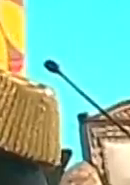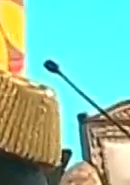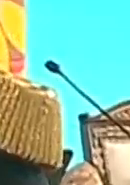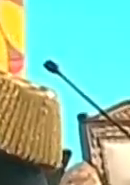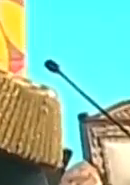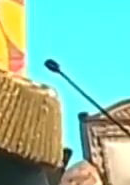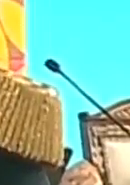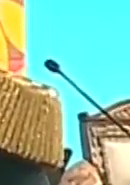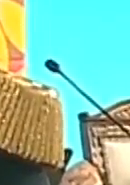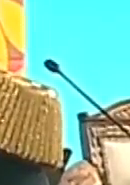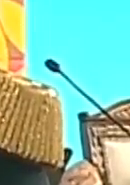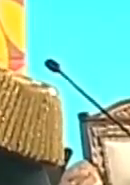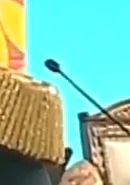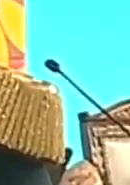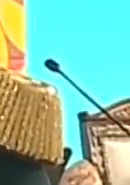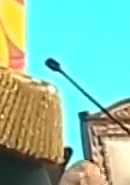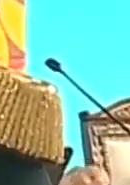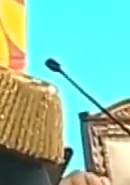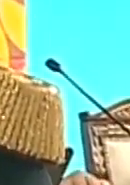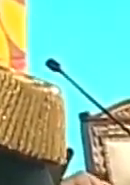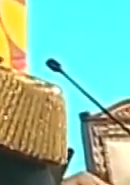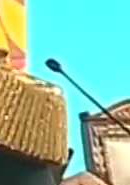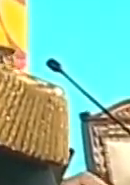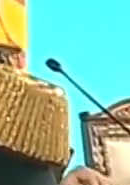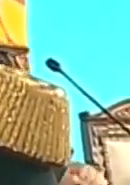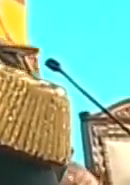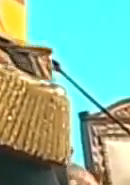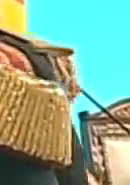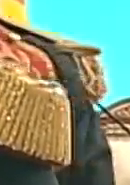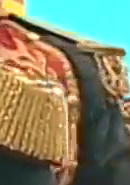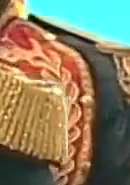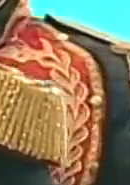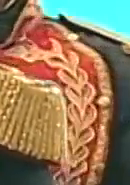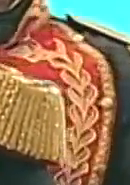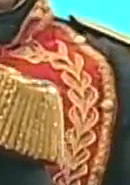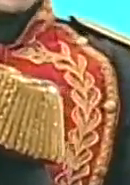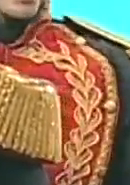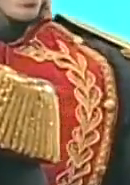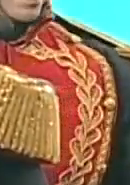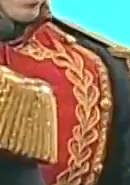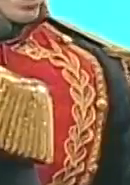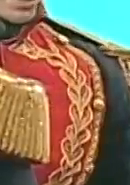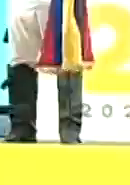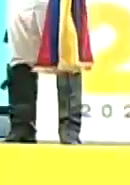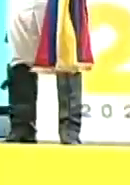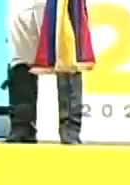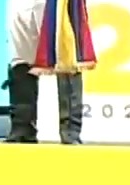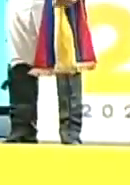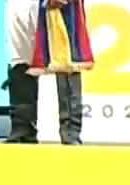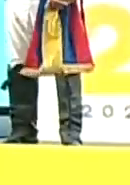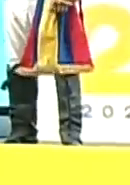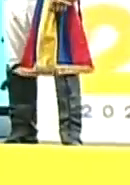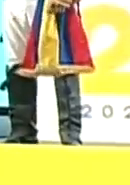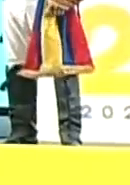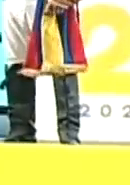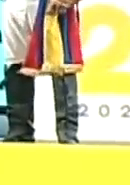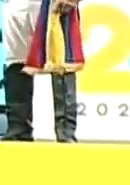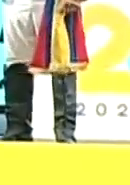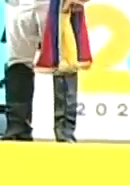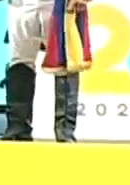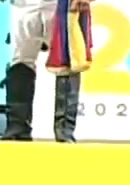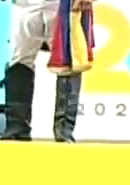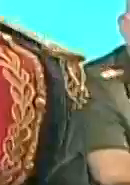encuentro políticamente estancado, militarmente a la defensiva. Pues son los asuntos de